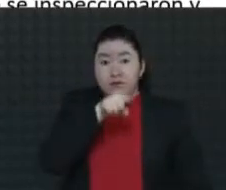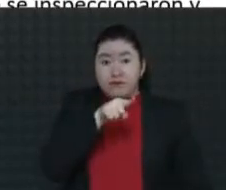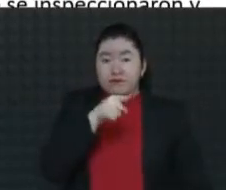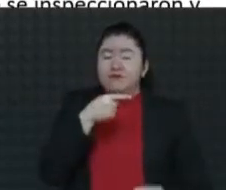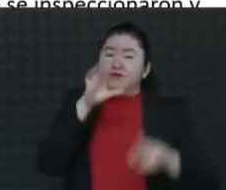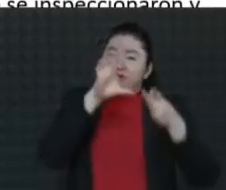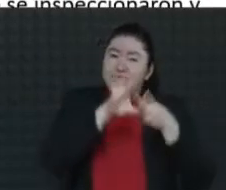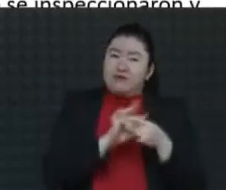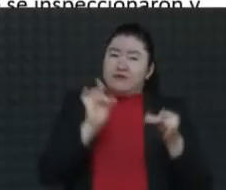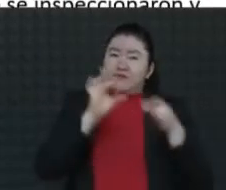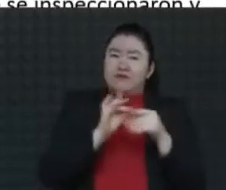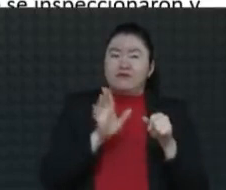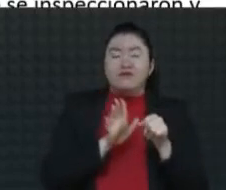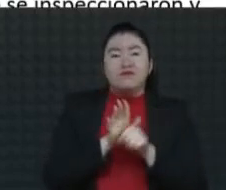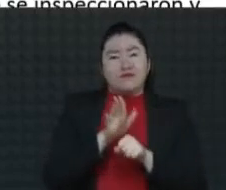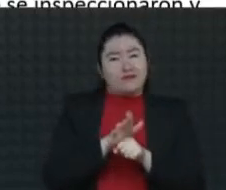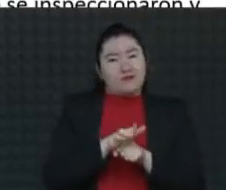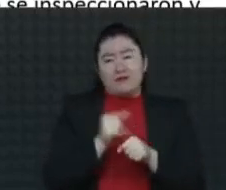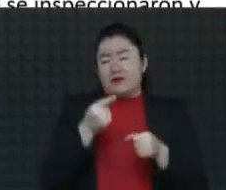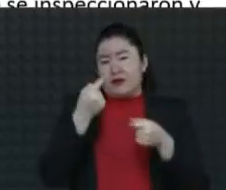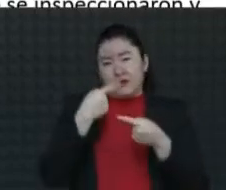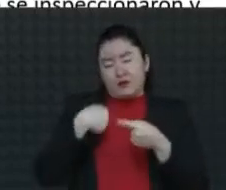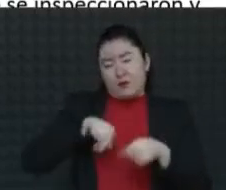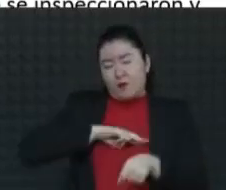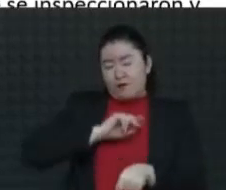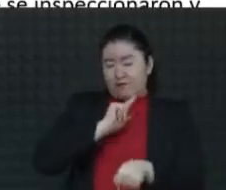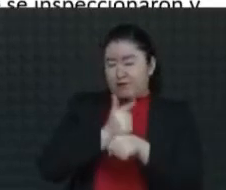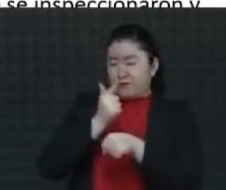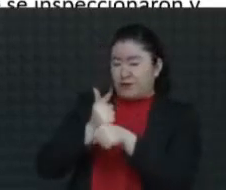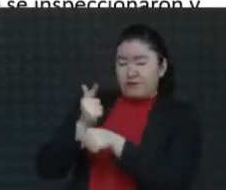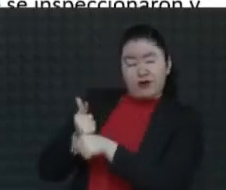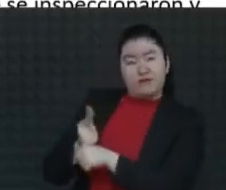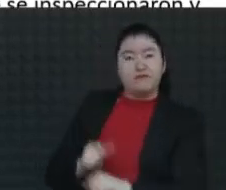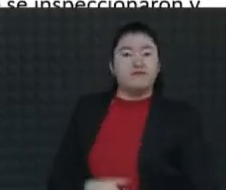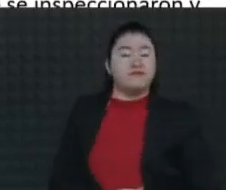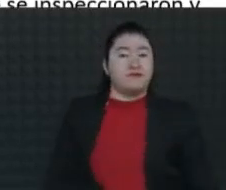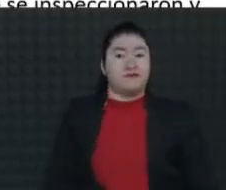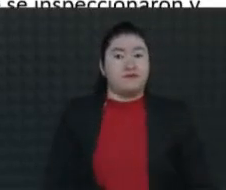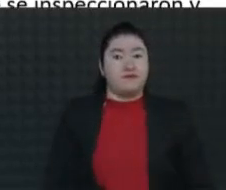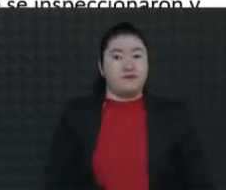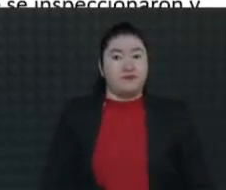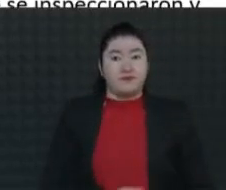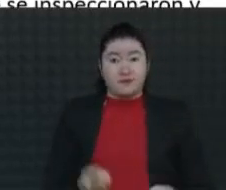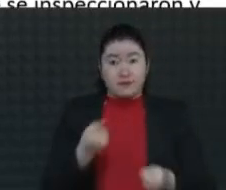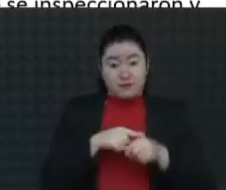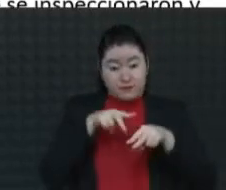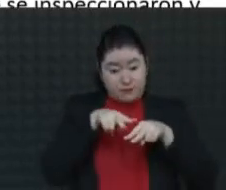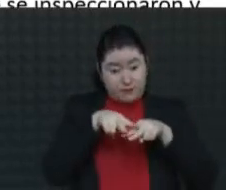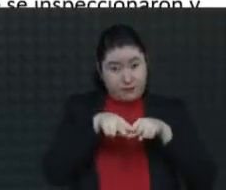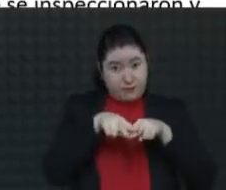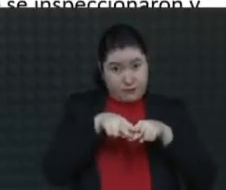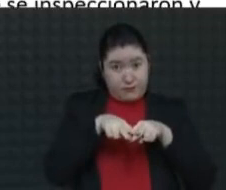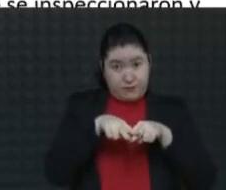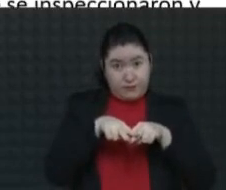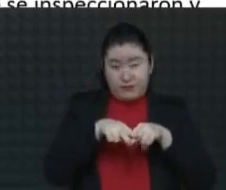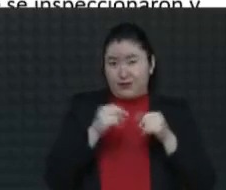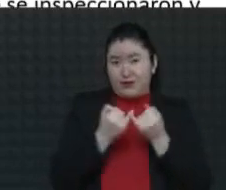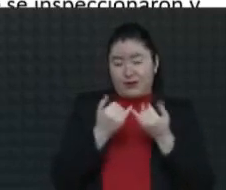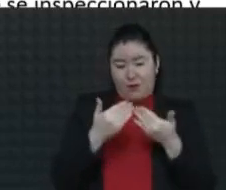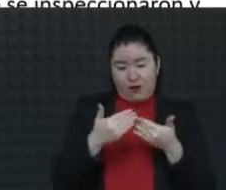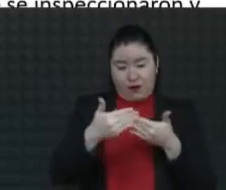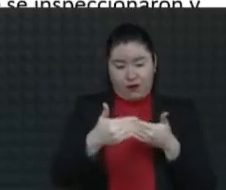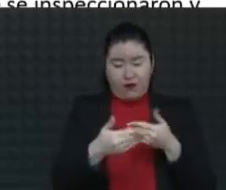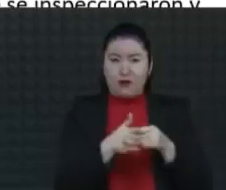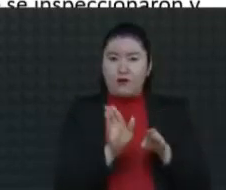resumen de hallazgos y observaciones adicionales. Los componentes de la vía y las instalaciones que se encuentran al lado de la vía,